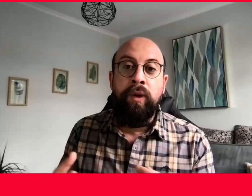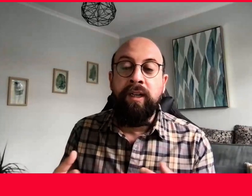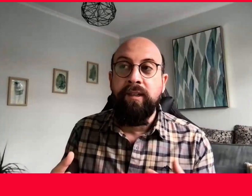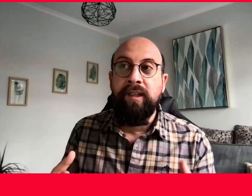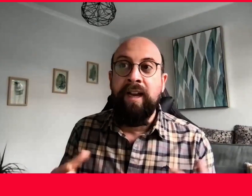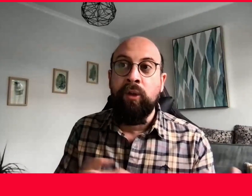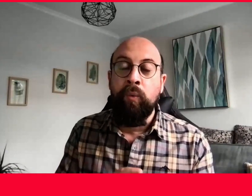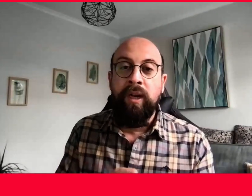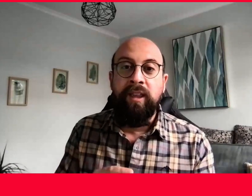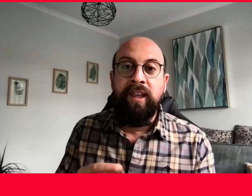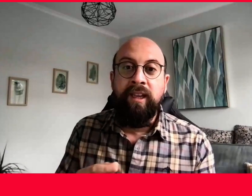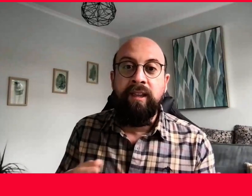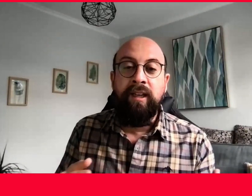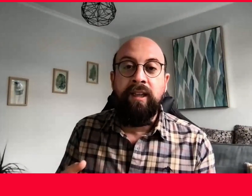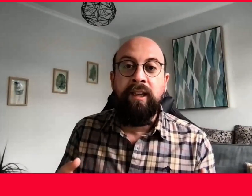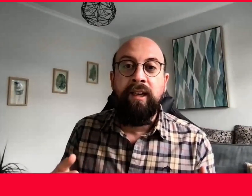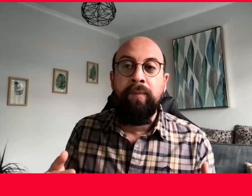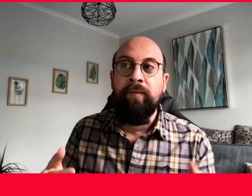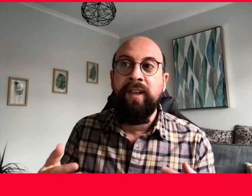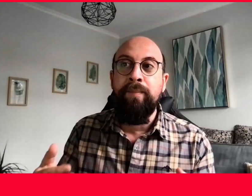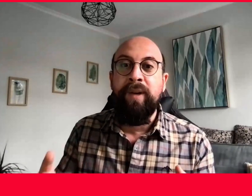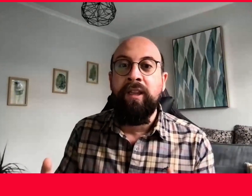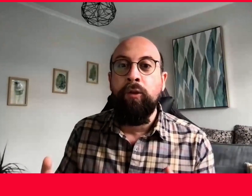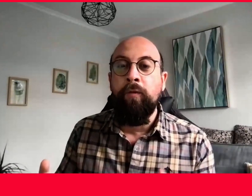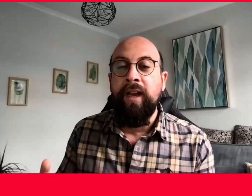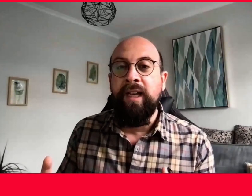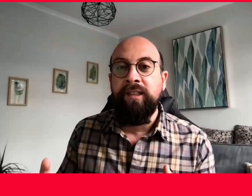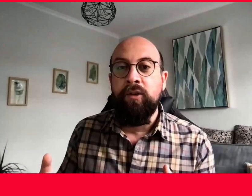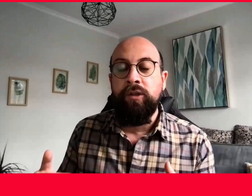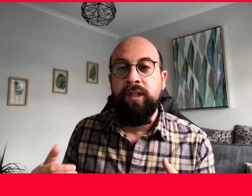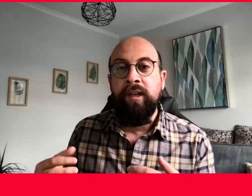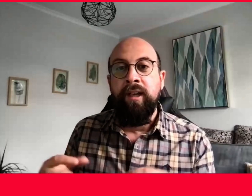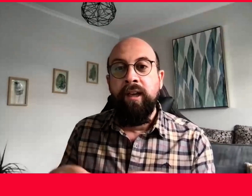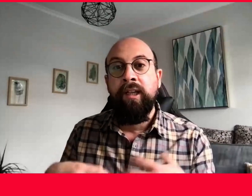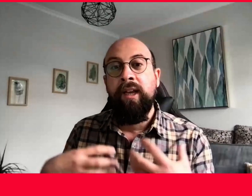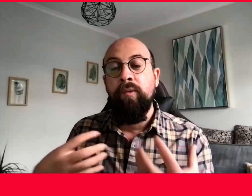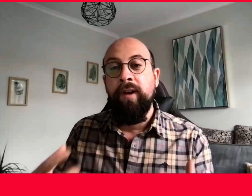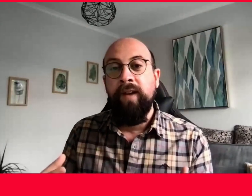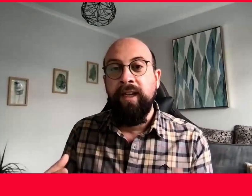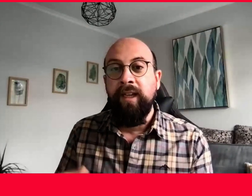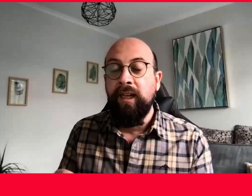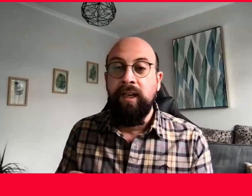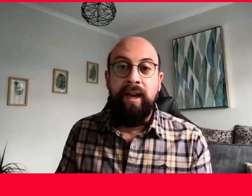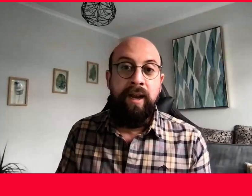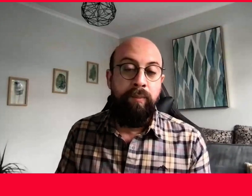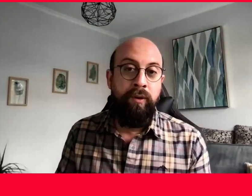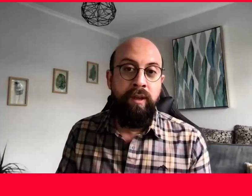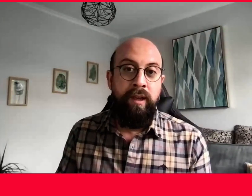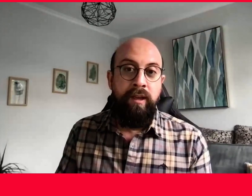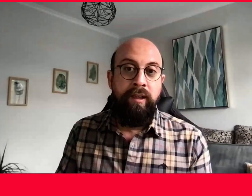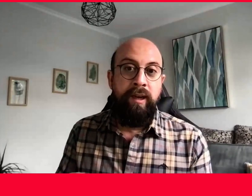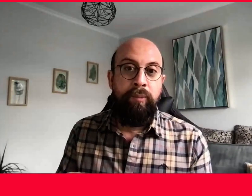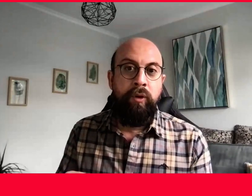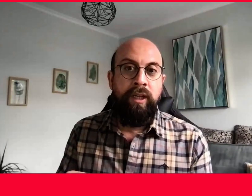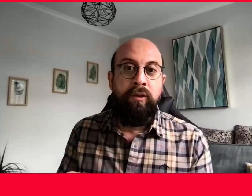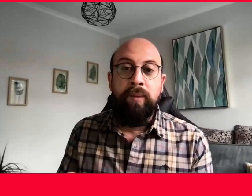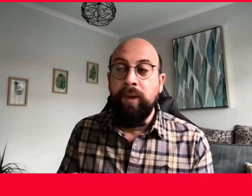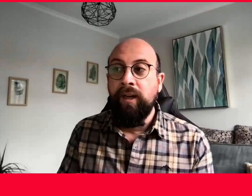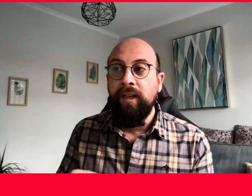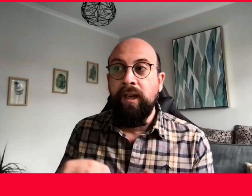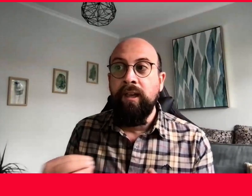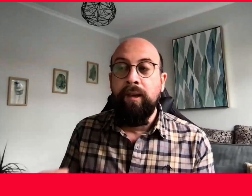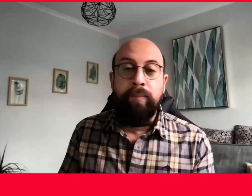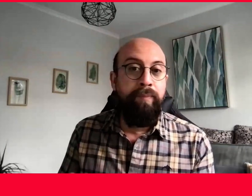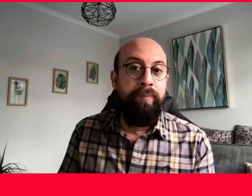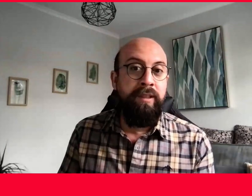las vacunas actuales dejen de vayan perdiendo eficacia contra estas nuevas variantes que tienen cambio, ¿ya? Por lo tanto,